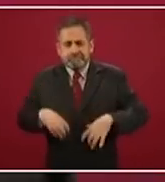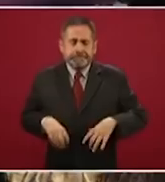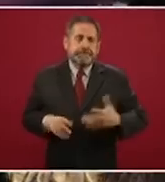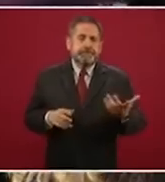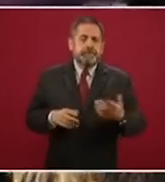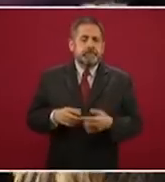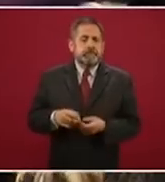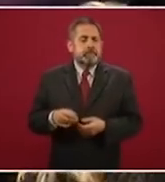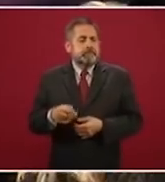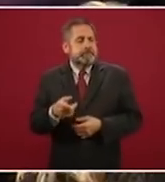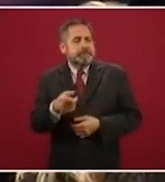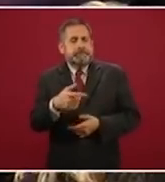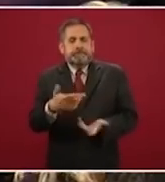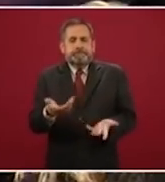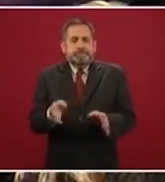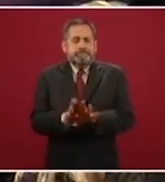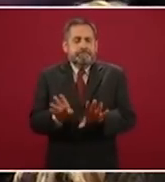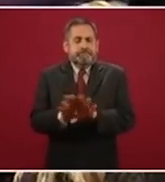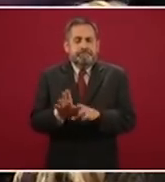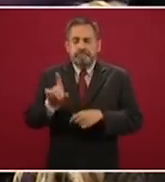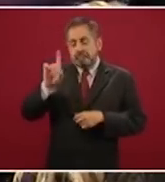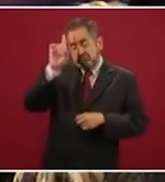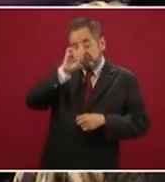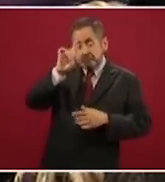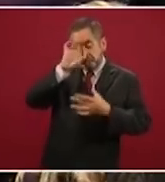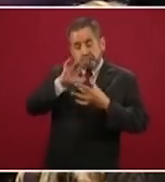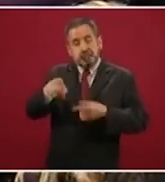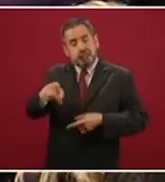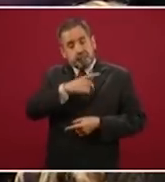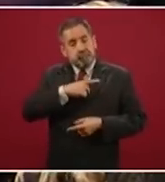pues ¿con qué autoridad moral